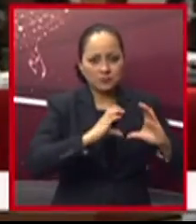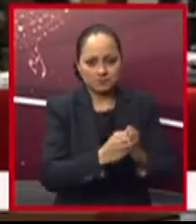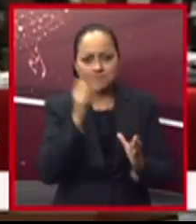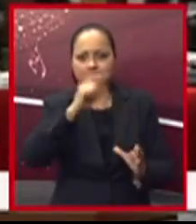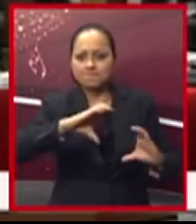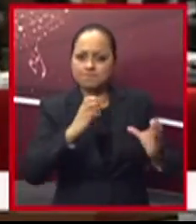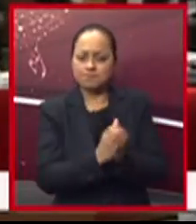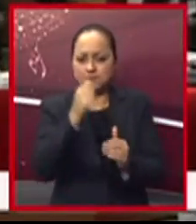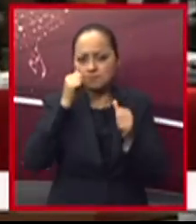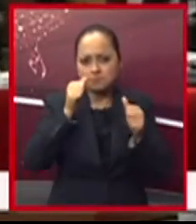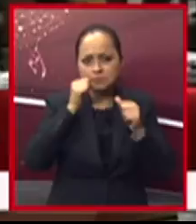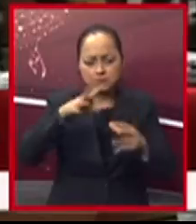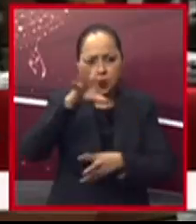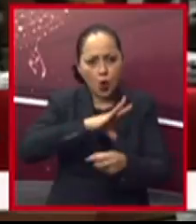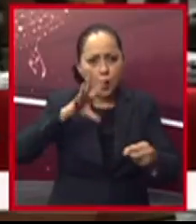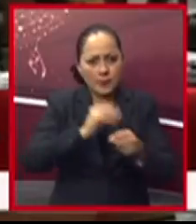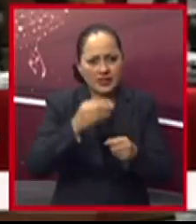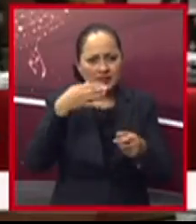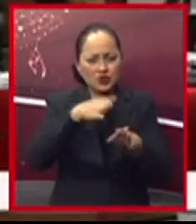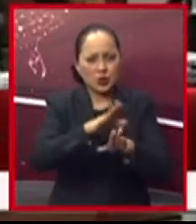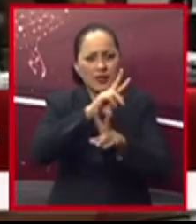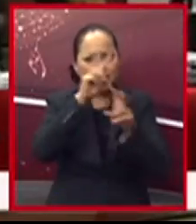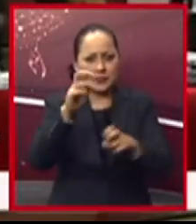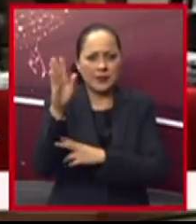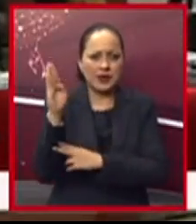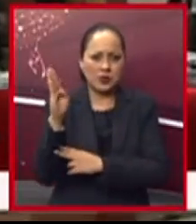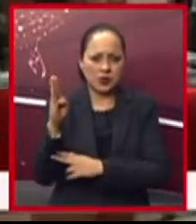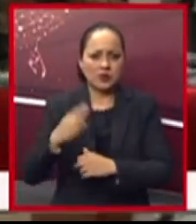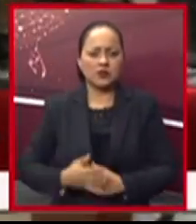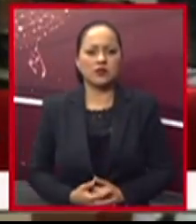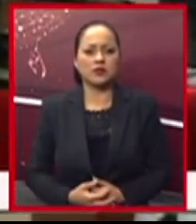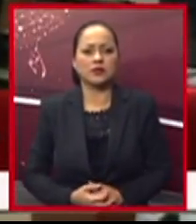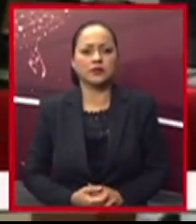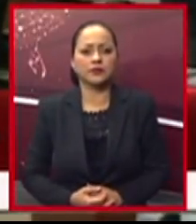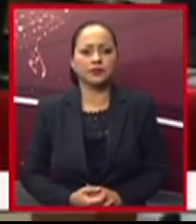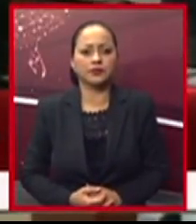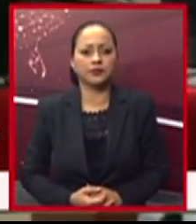prevención y atención integral, especialmente con relación a la marihuana.